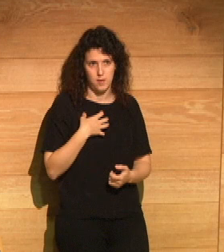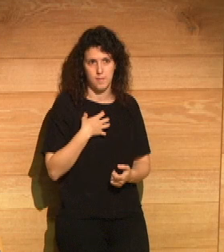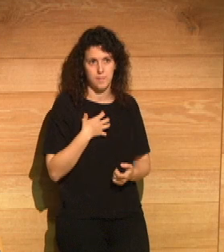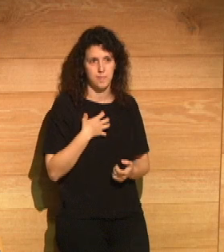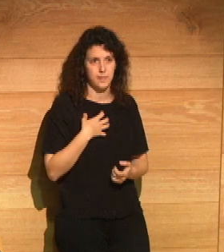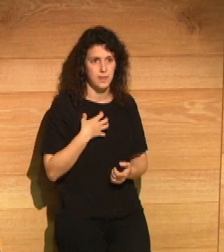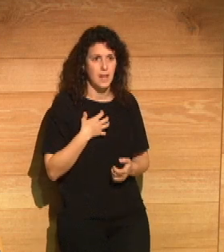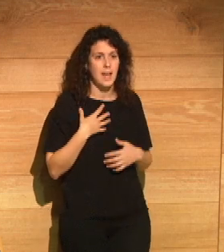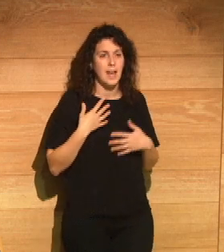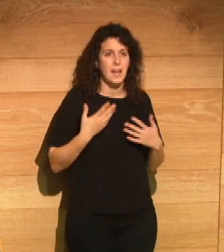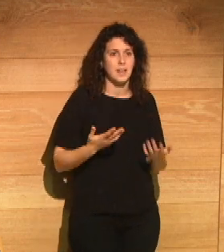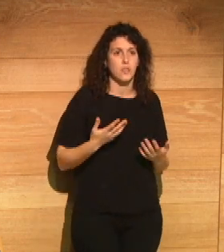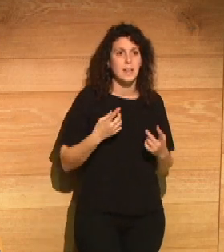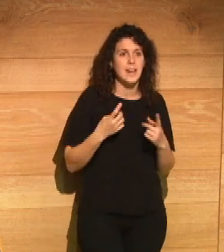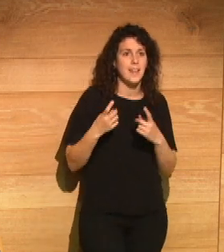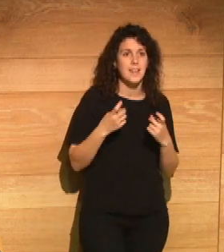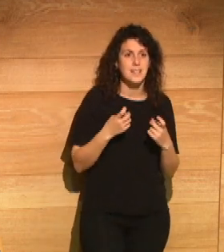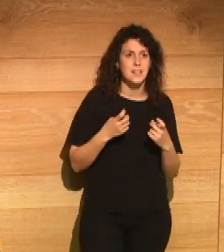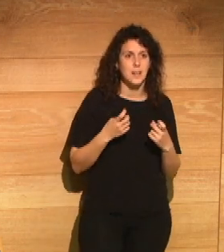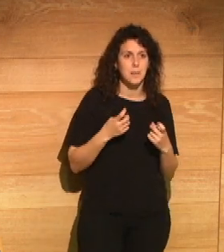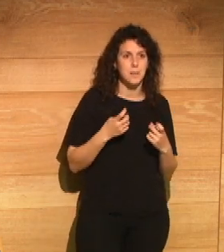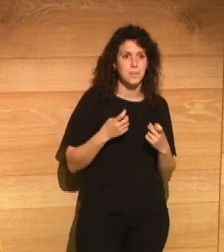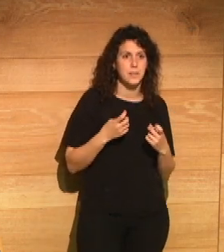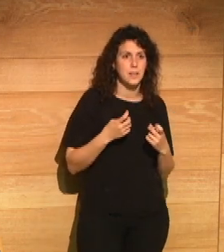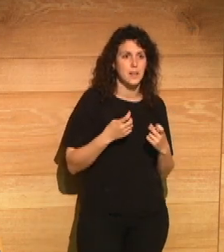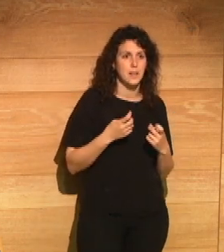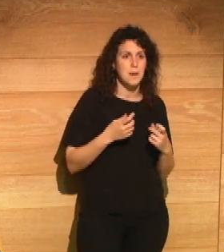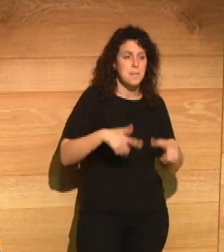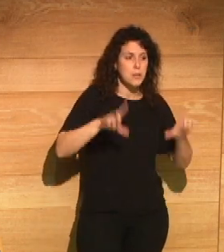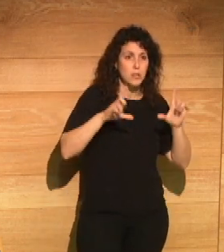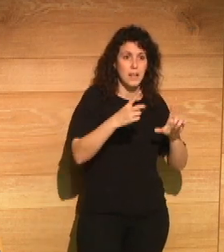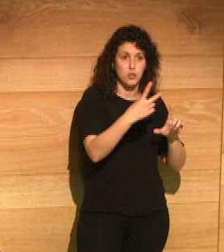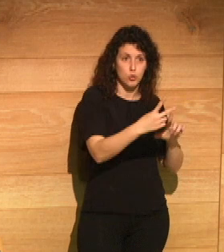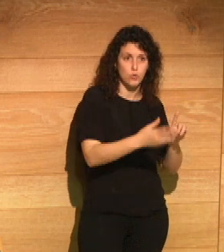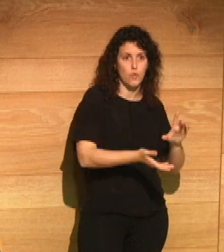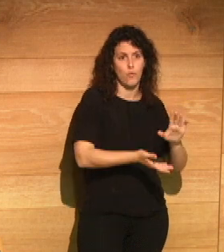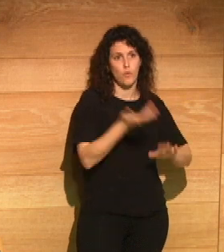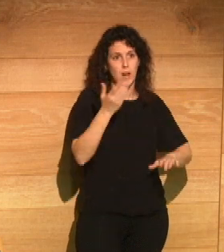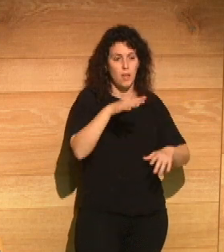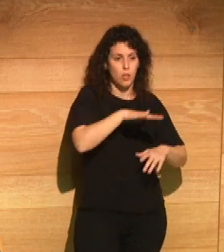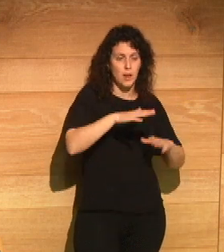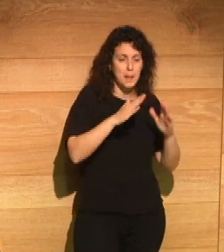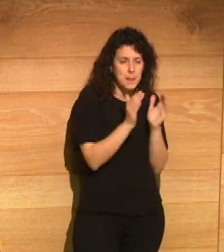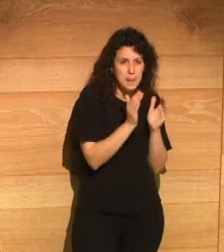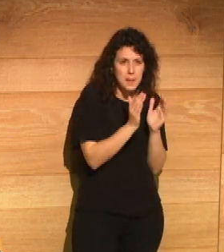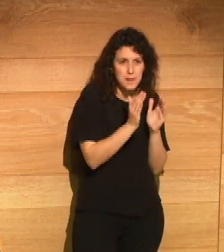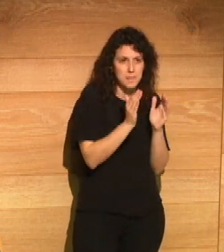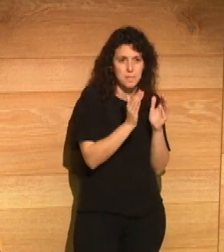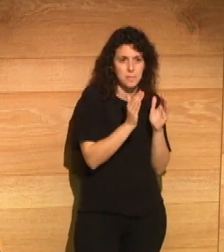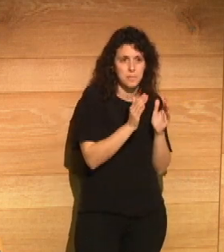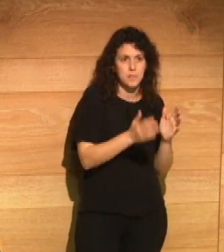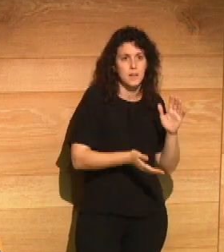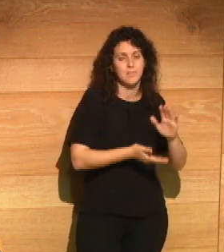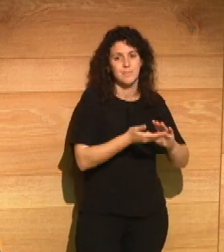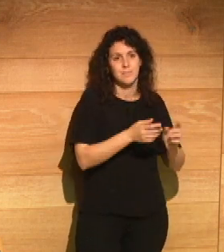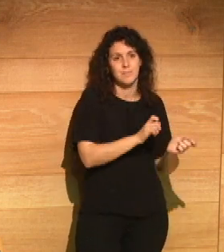Y entonces necesitaba sacar a los personajes de ese lugar pequeño, de ese universo pequeño, llevarlos a un